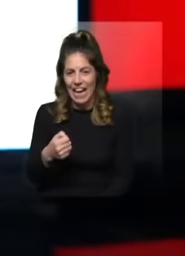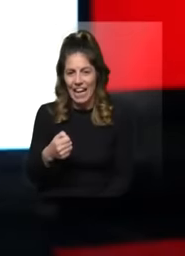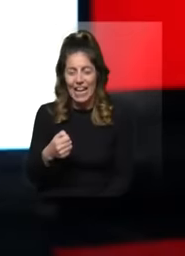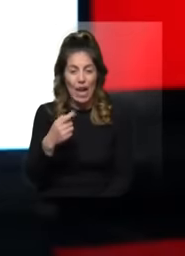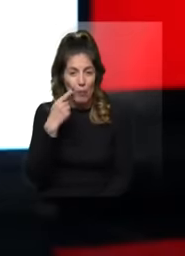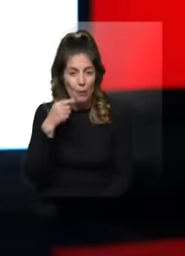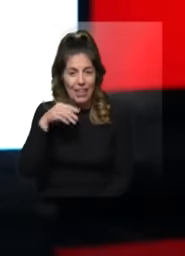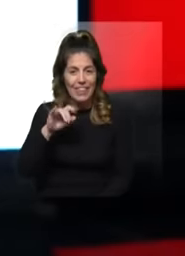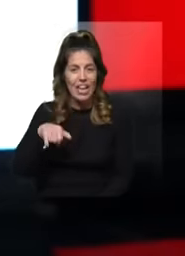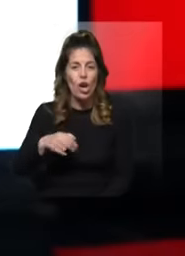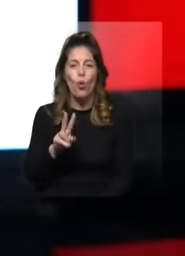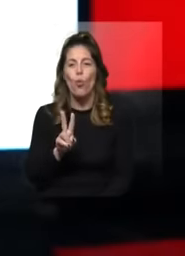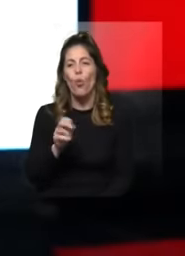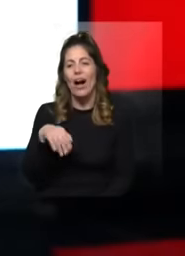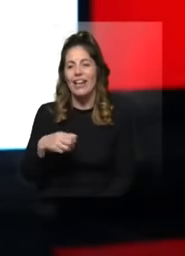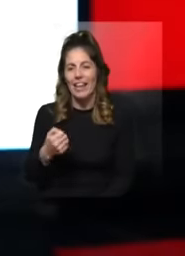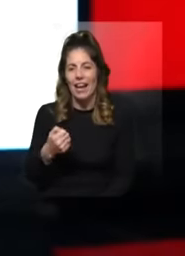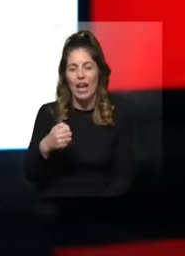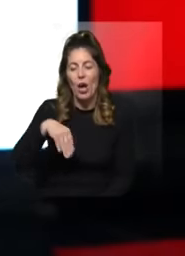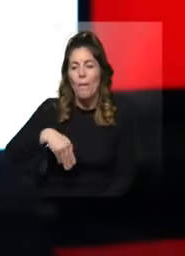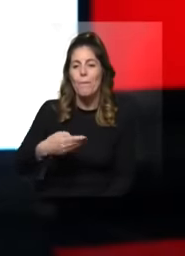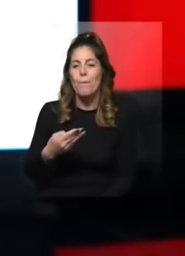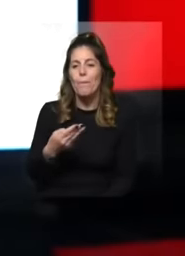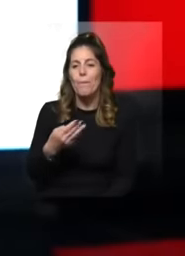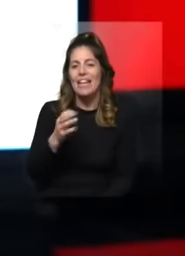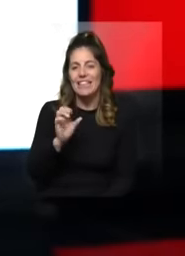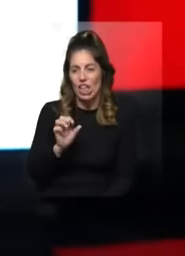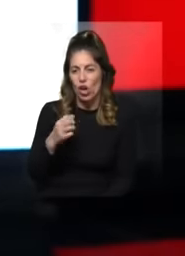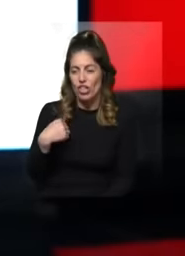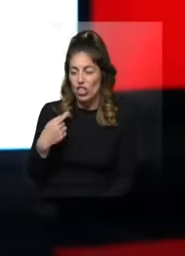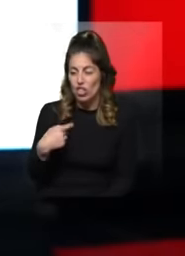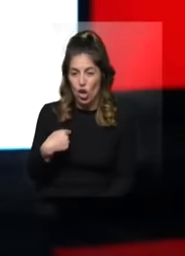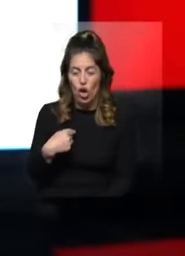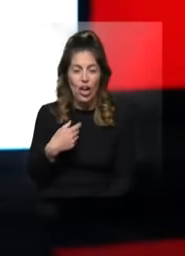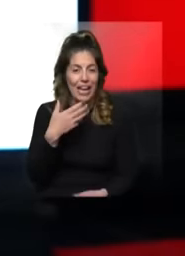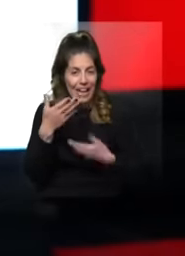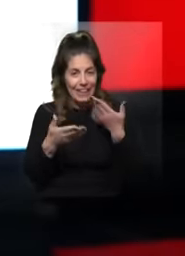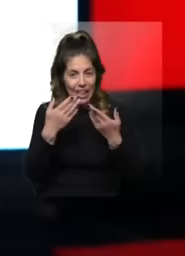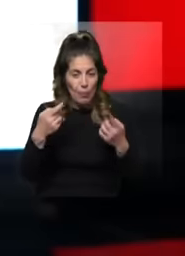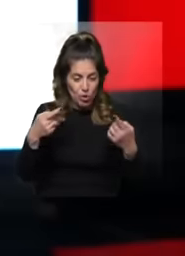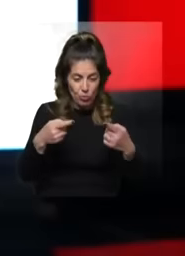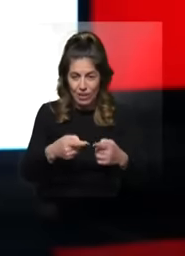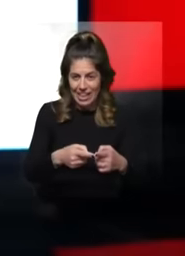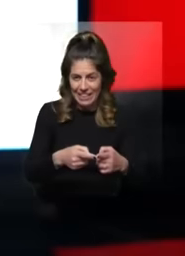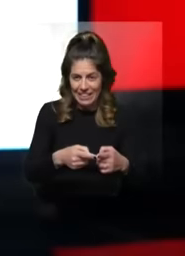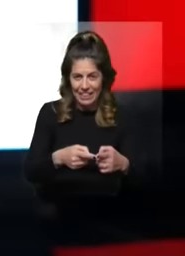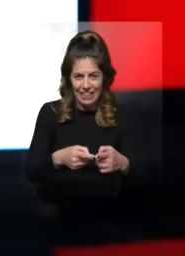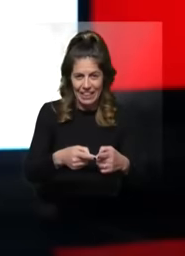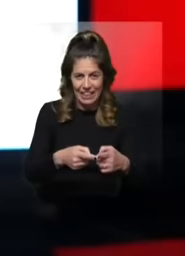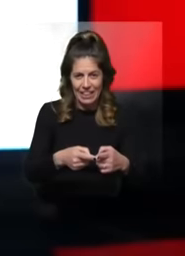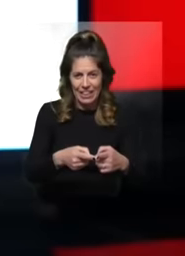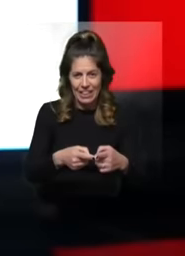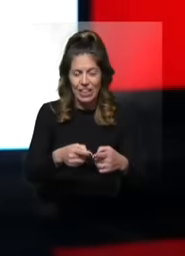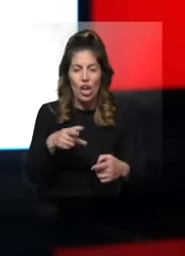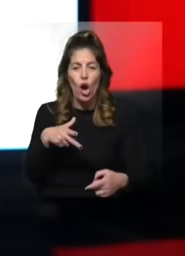así. Mateo y yo cantábamos en los conciertos Beat en Punta del Este cuando